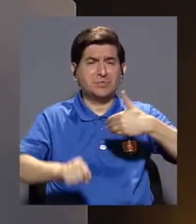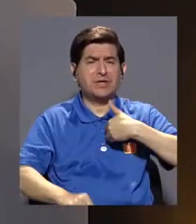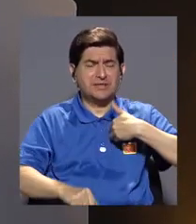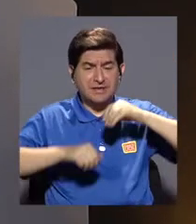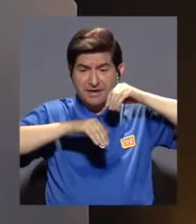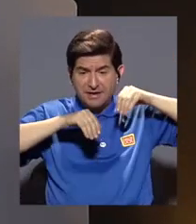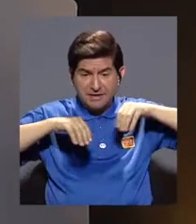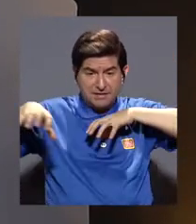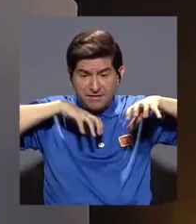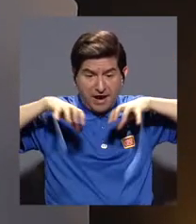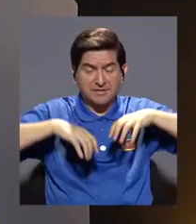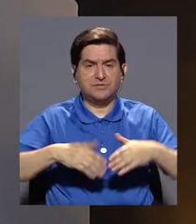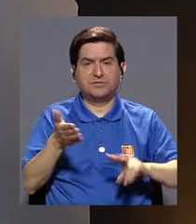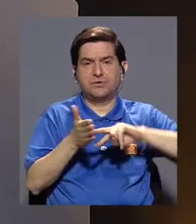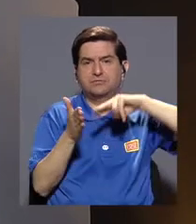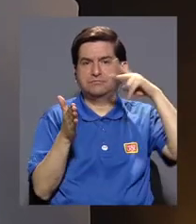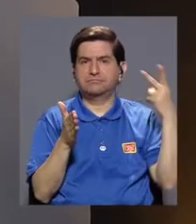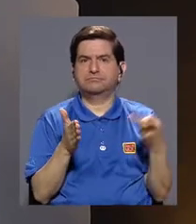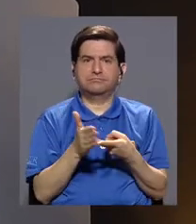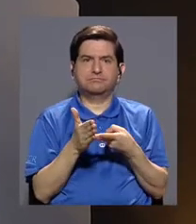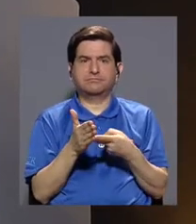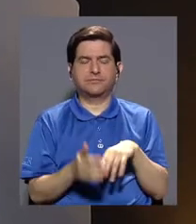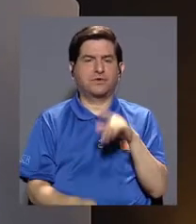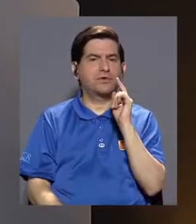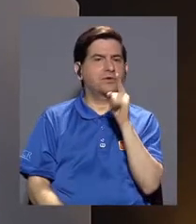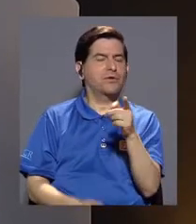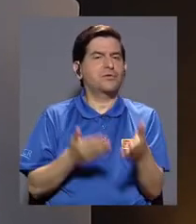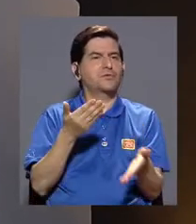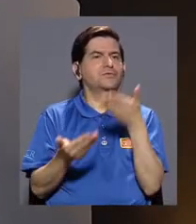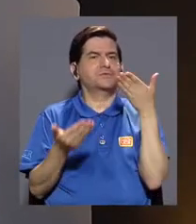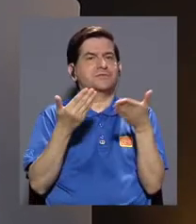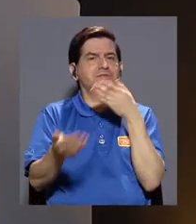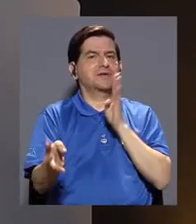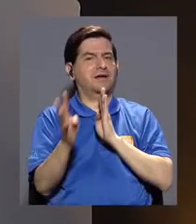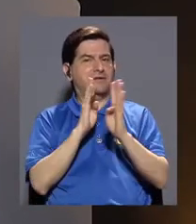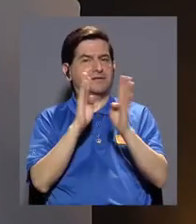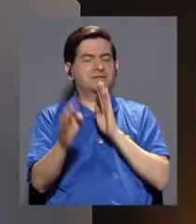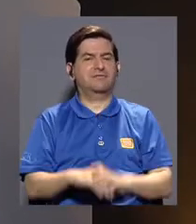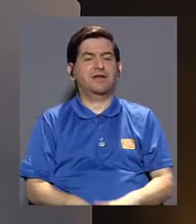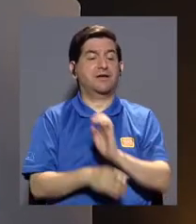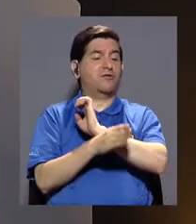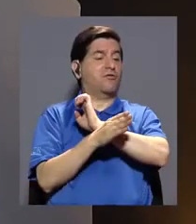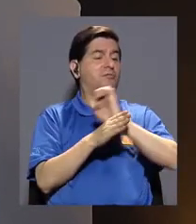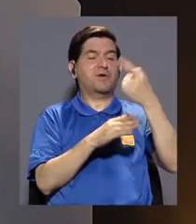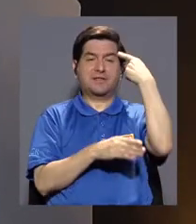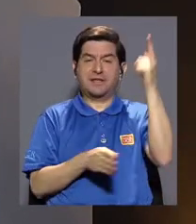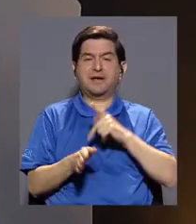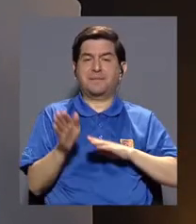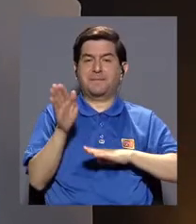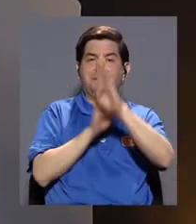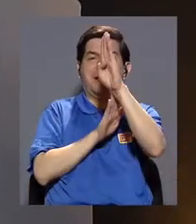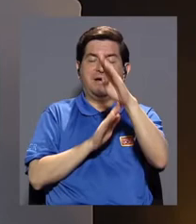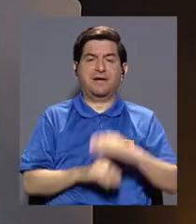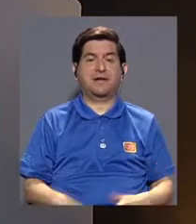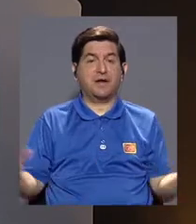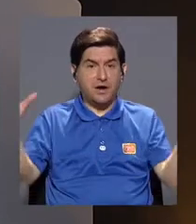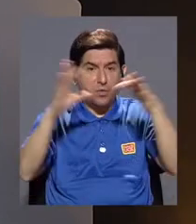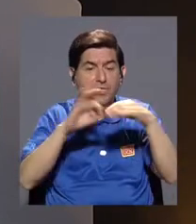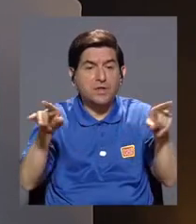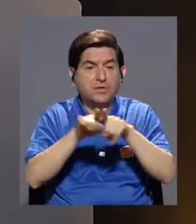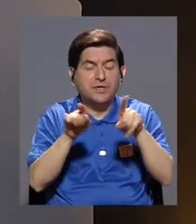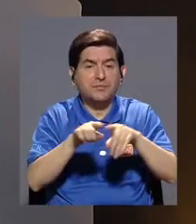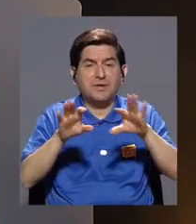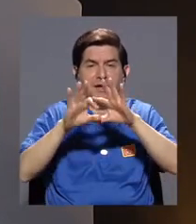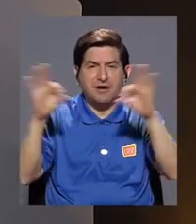tener una reacción que auspicie lo que usted casi habla como ética para el desarrollo, o que también lo vincula con